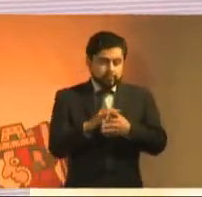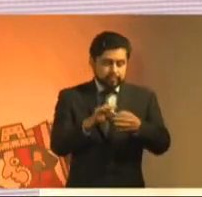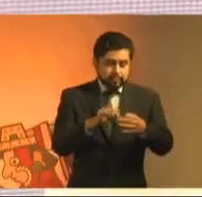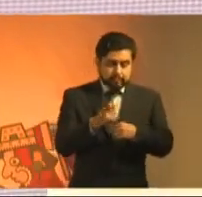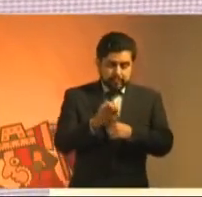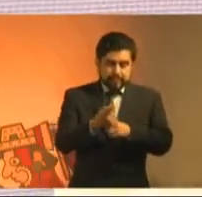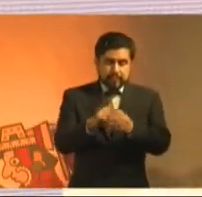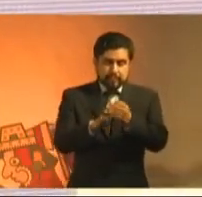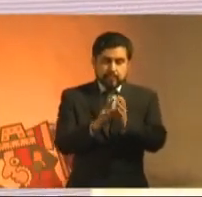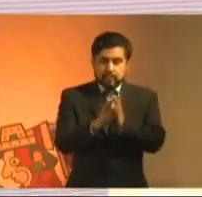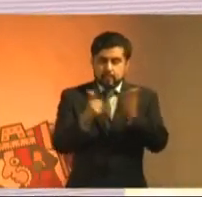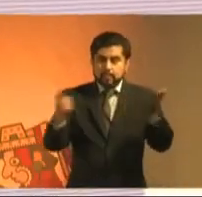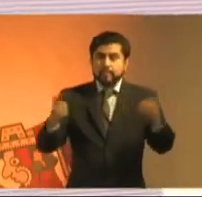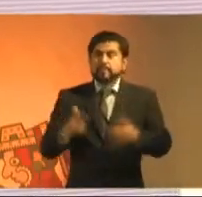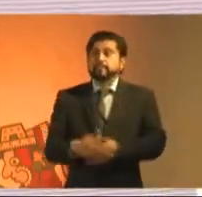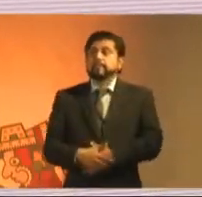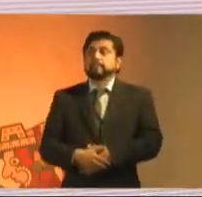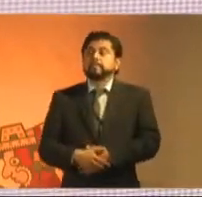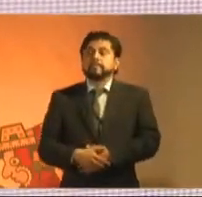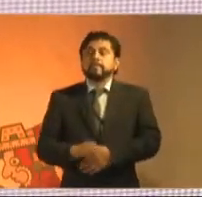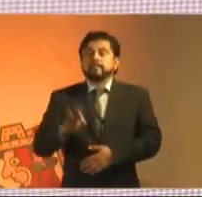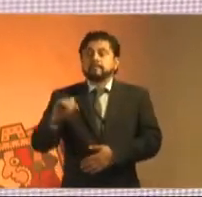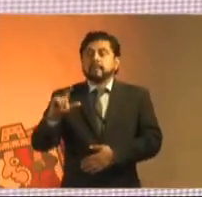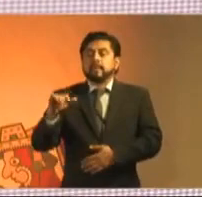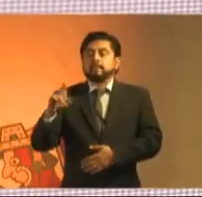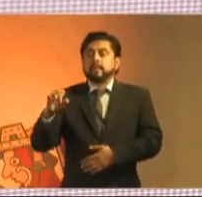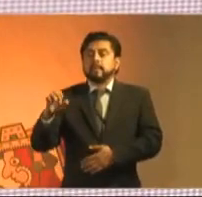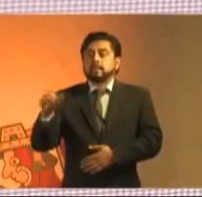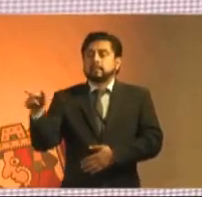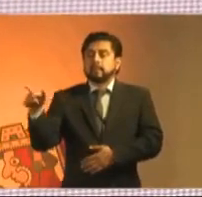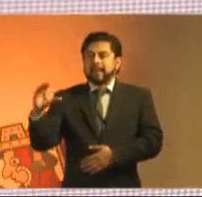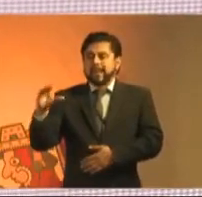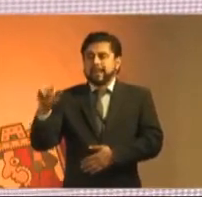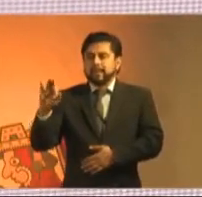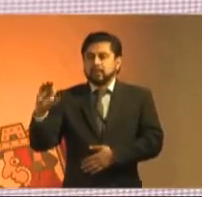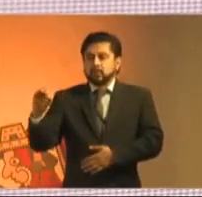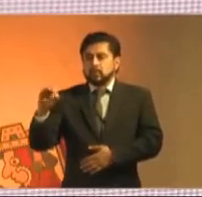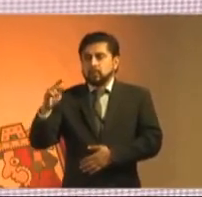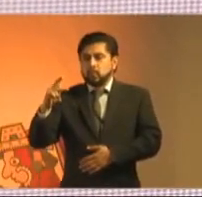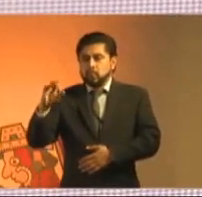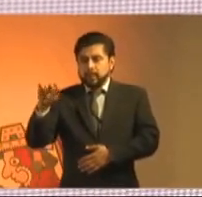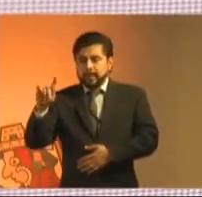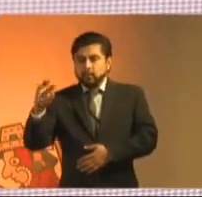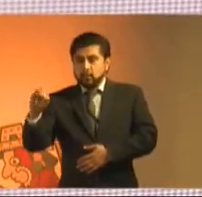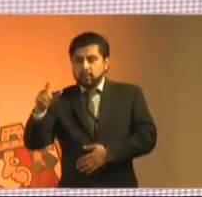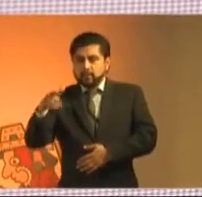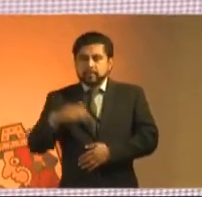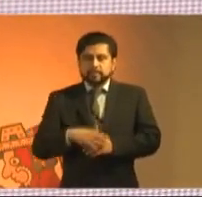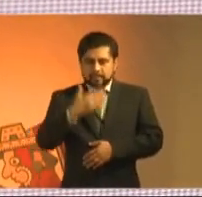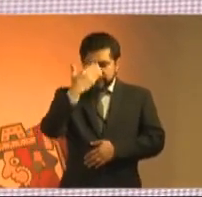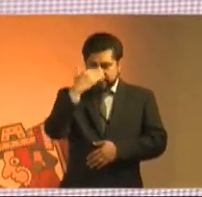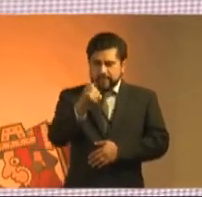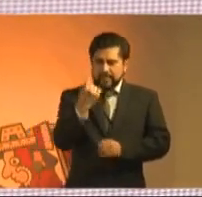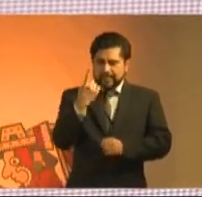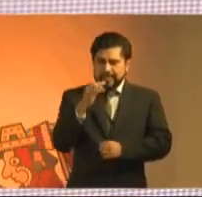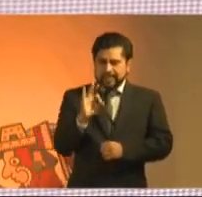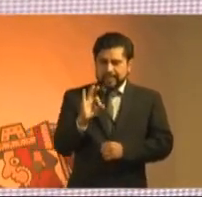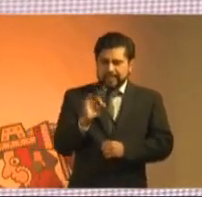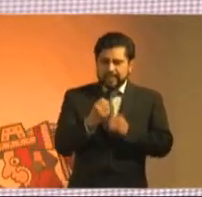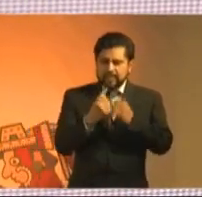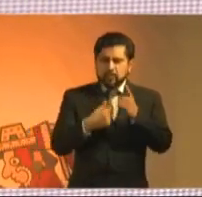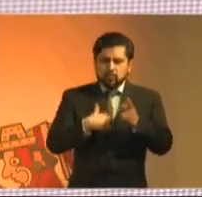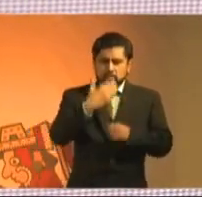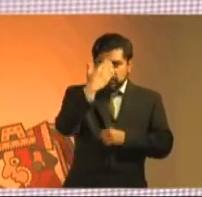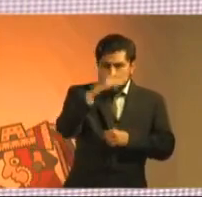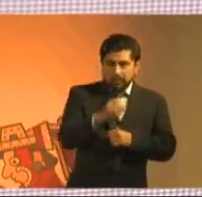en este libro felipe carrillo puerto probablemente para algunos sean conocidos suene cuando menos el nombre para otros